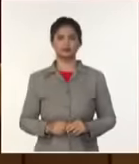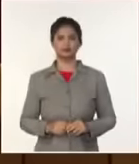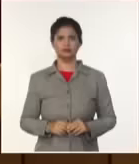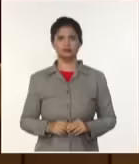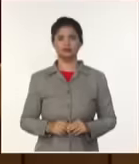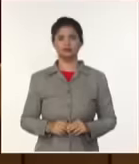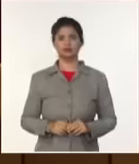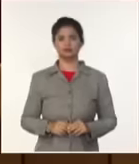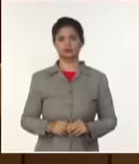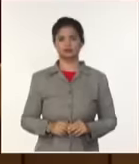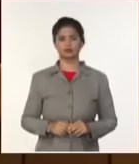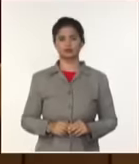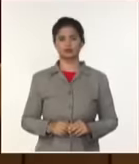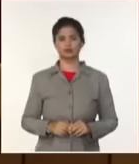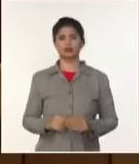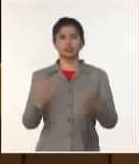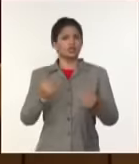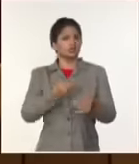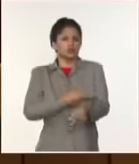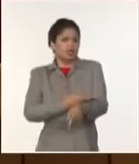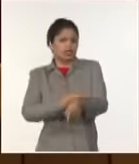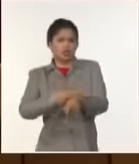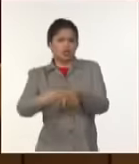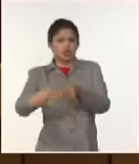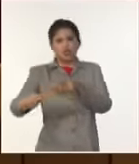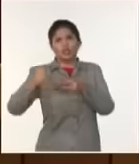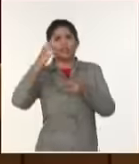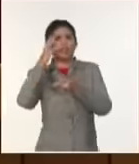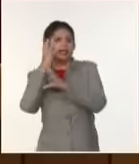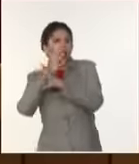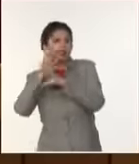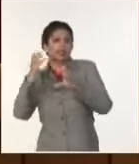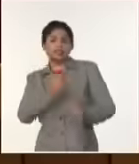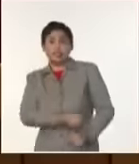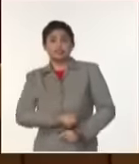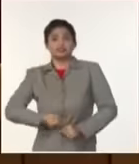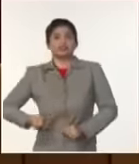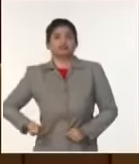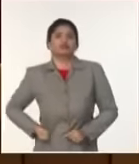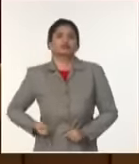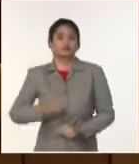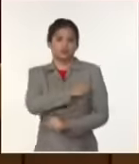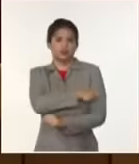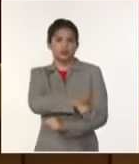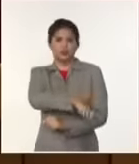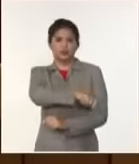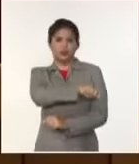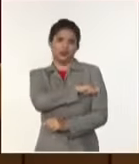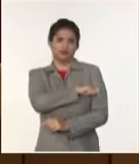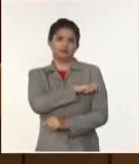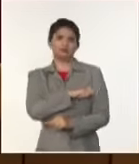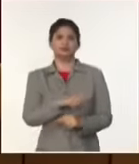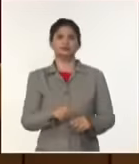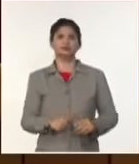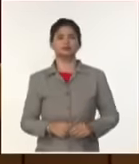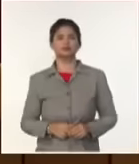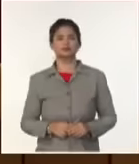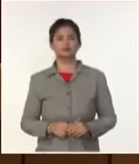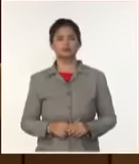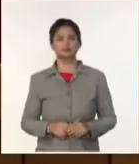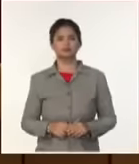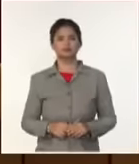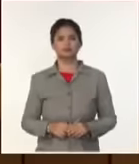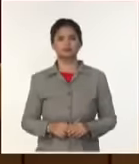jamás terminará sobrando de nuestra narrativa de los heroísmos, de las fuerzas intrínsecas y de las